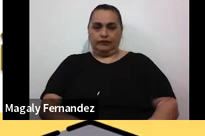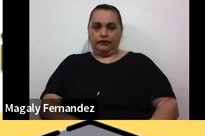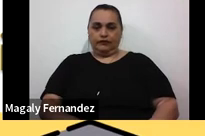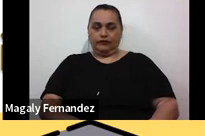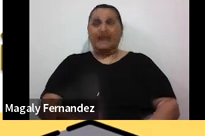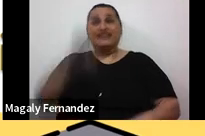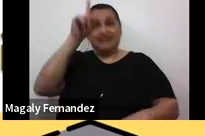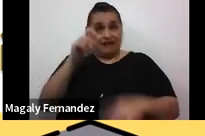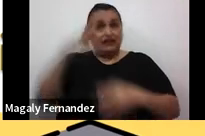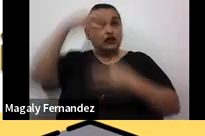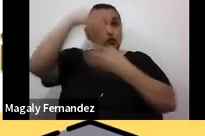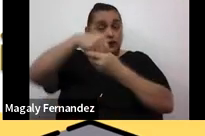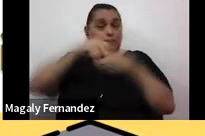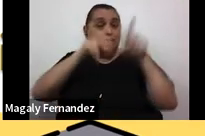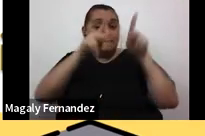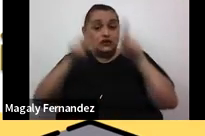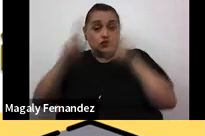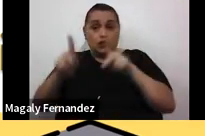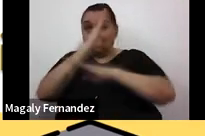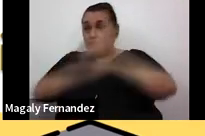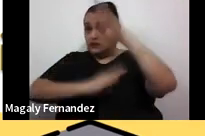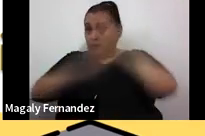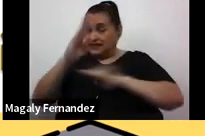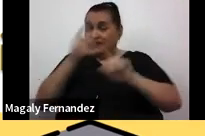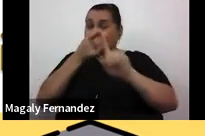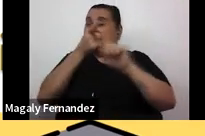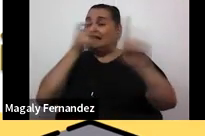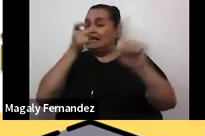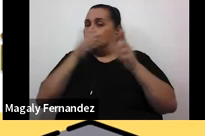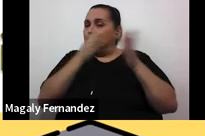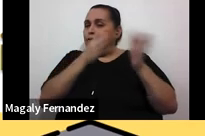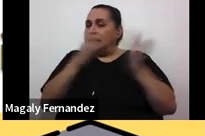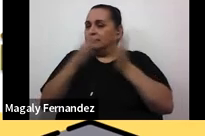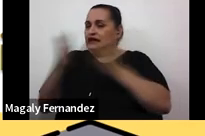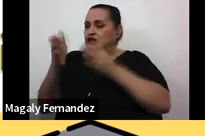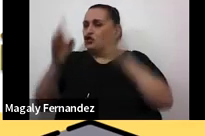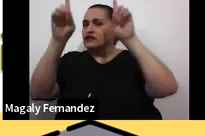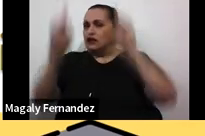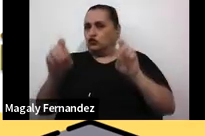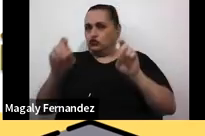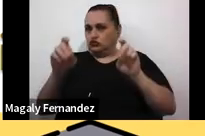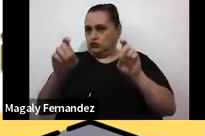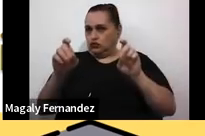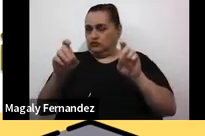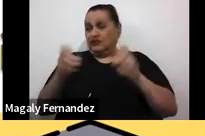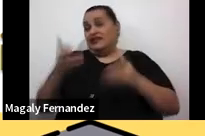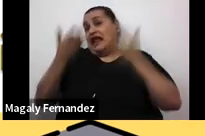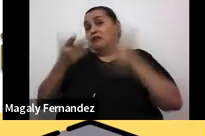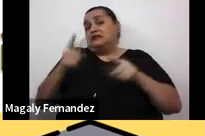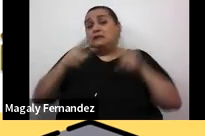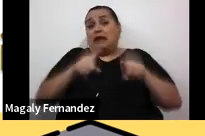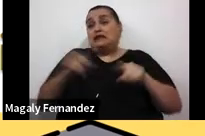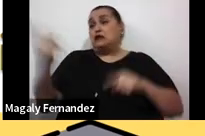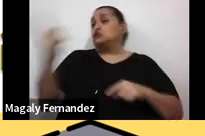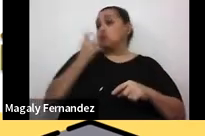incluir a las personas con discapacidad desde la misma planificación del diagnóstico a veces nos ocurre que nos llegan a